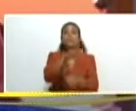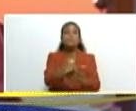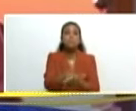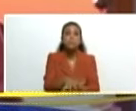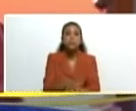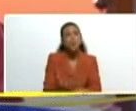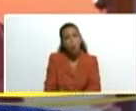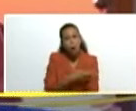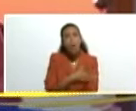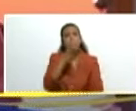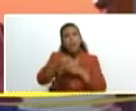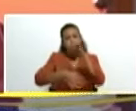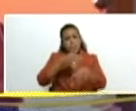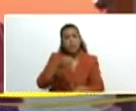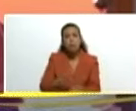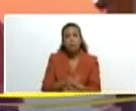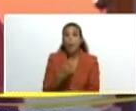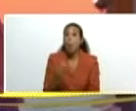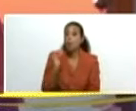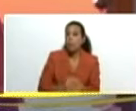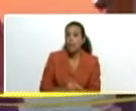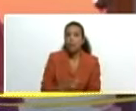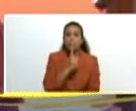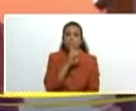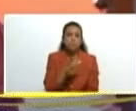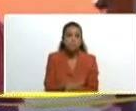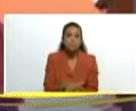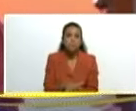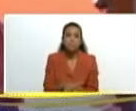lo dije en estos días y no es la primera vez que lo digo.